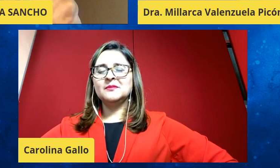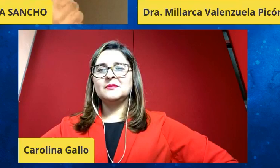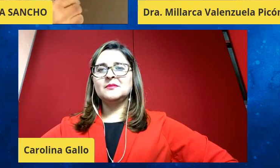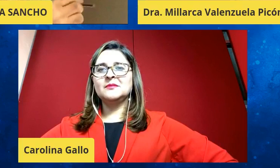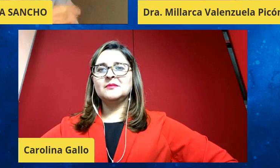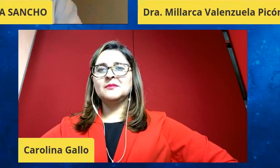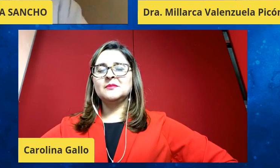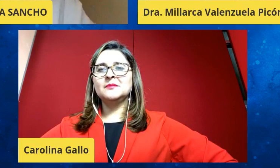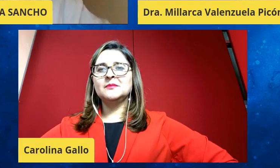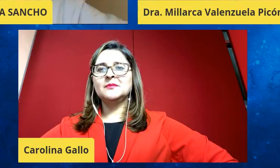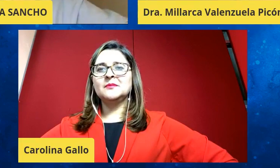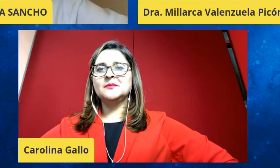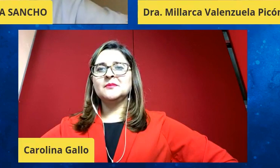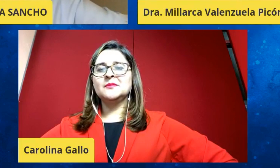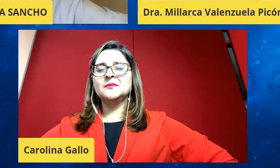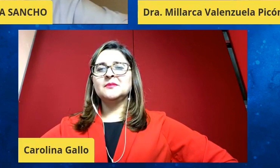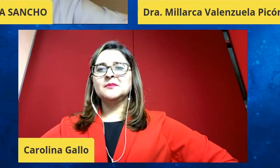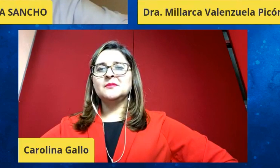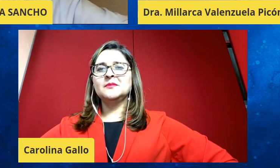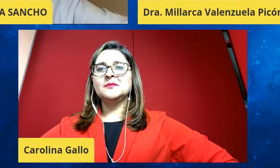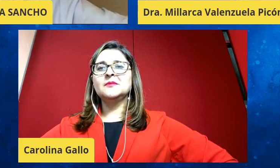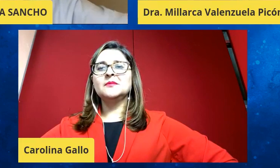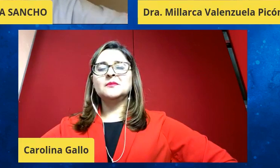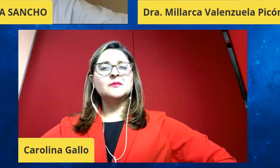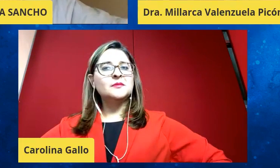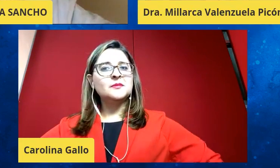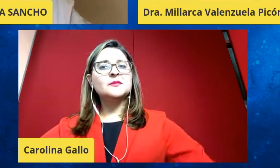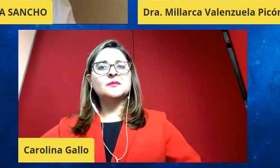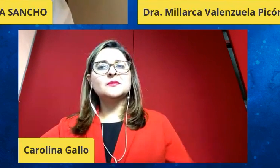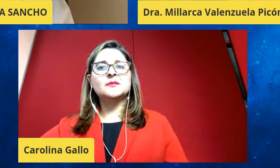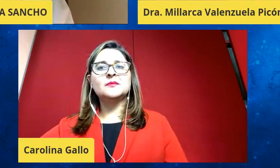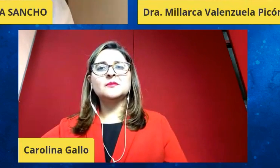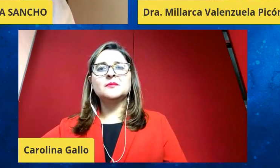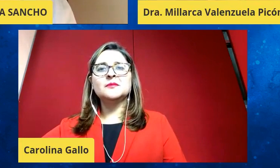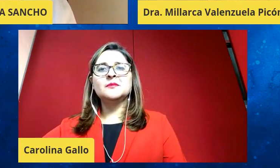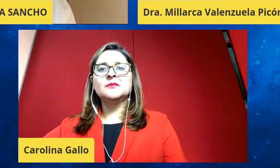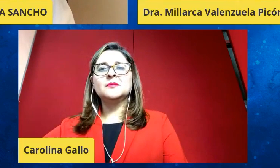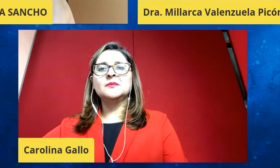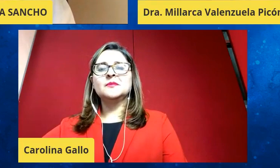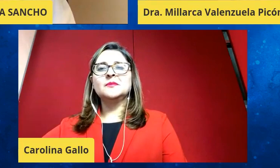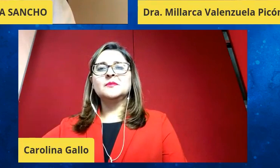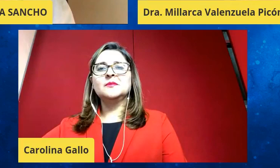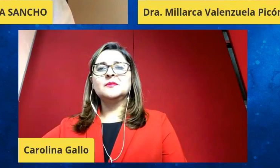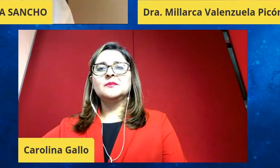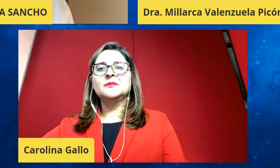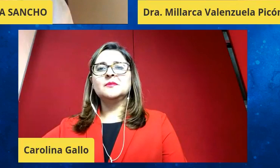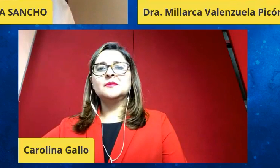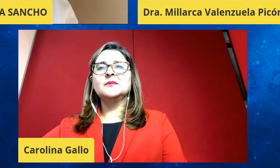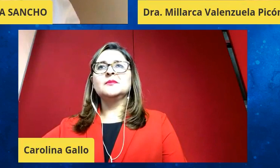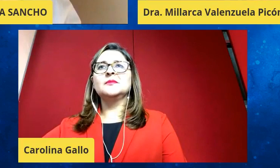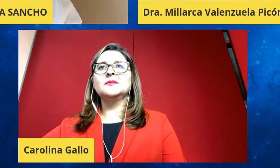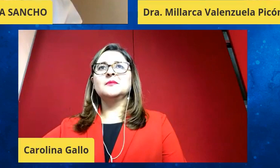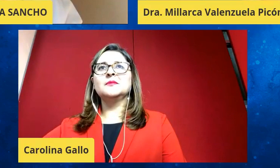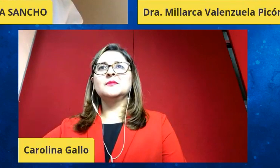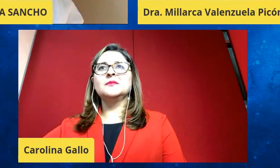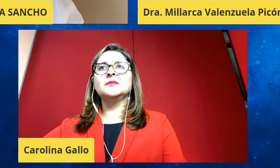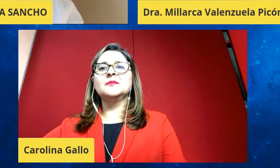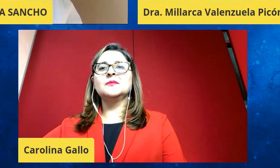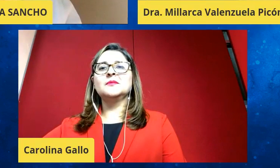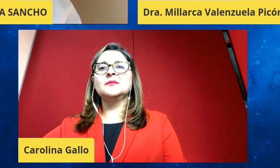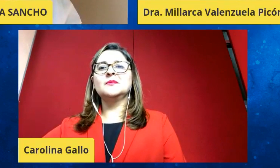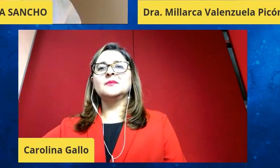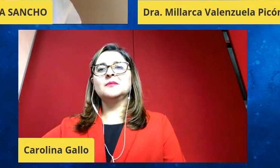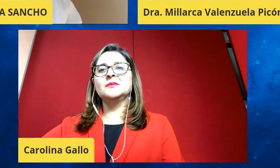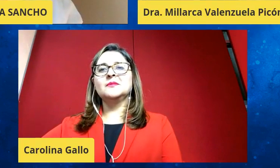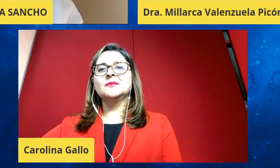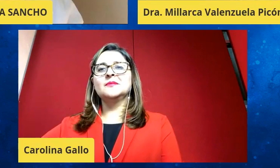2 sistemas de observación, observatorios volcanológicos en el norte de Chile, donde aquí además hay un grupo grande que